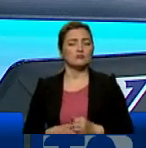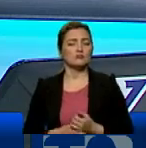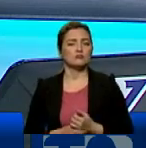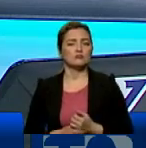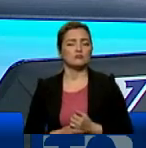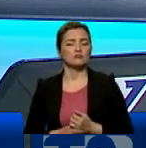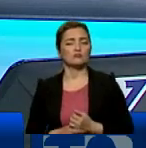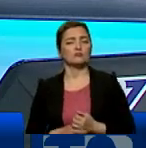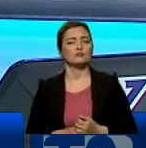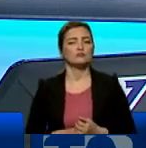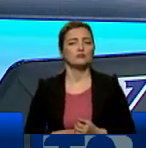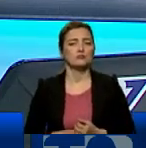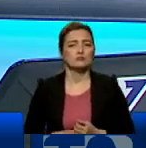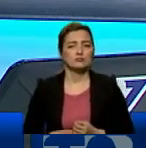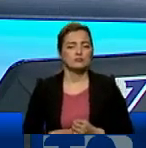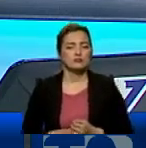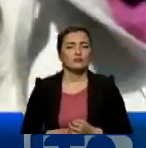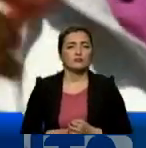los especialistas.